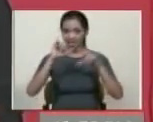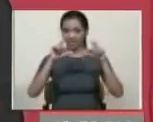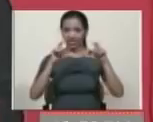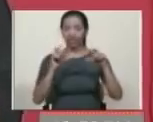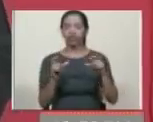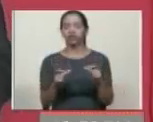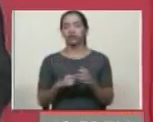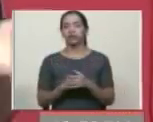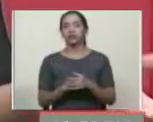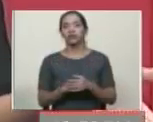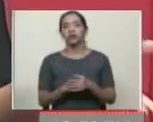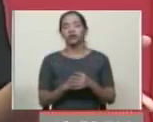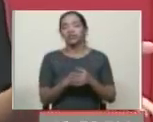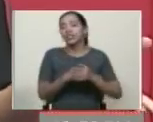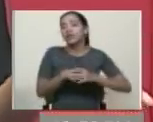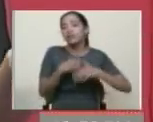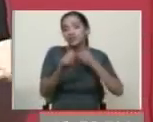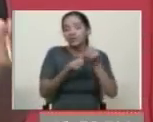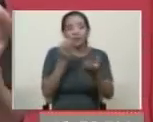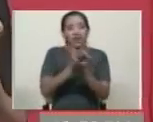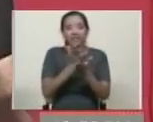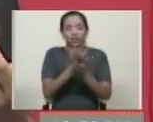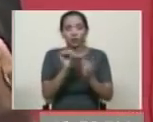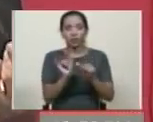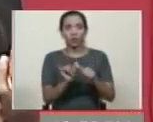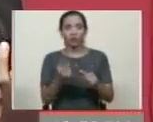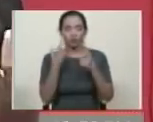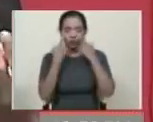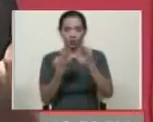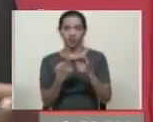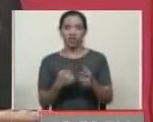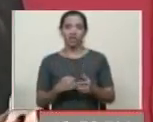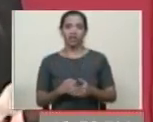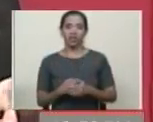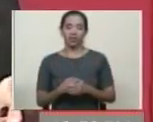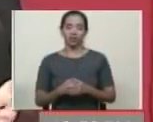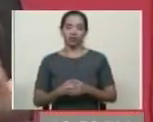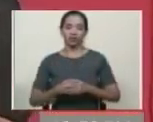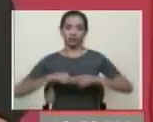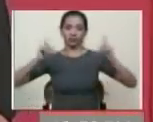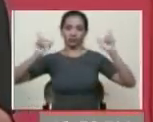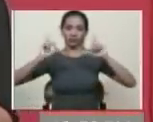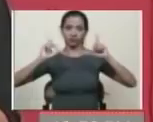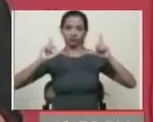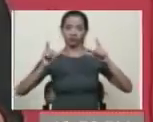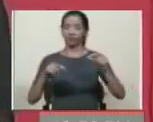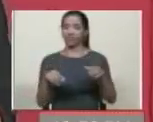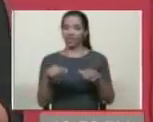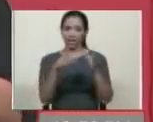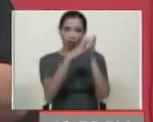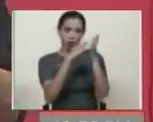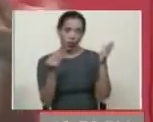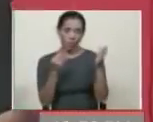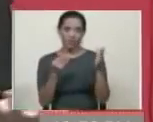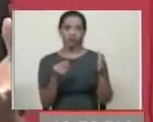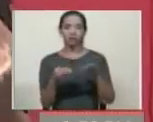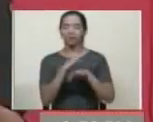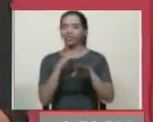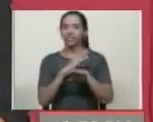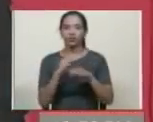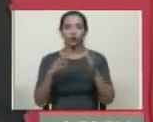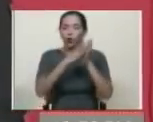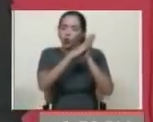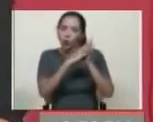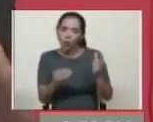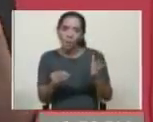más, se concentra a hacer lo mismo. Entonces tú ves las cuentas institucionales igualitas a las cuentas de los ministros, igualitas a las cuentas de los muchachos que llevan ese tipo